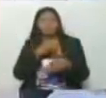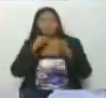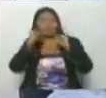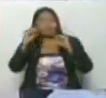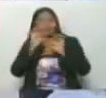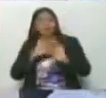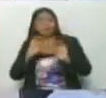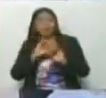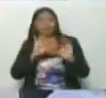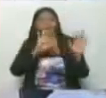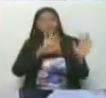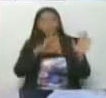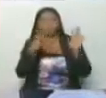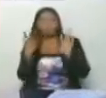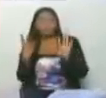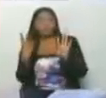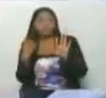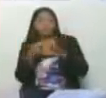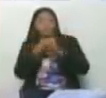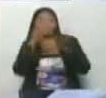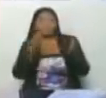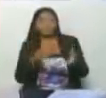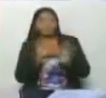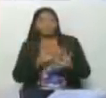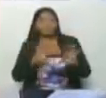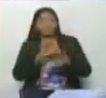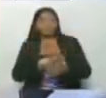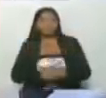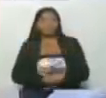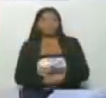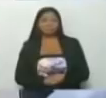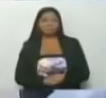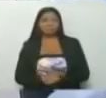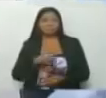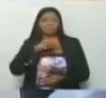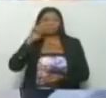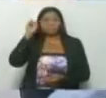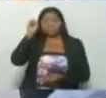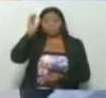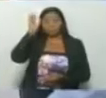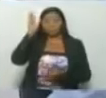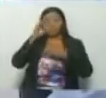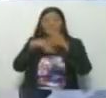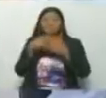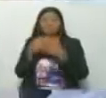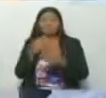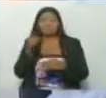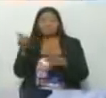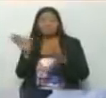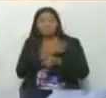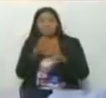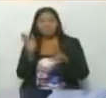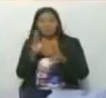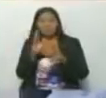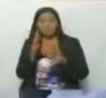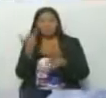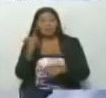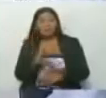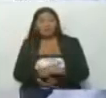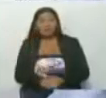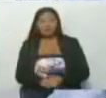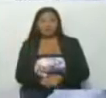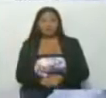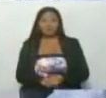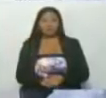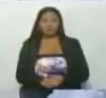19 gobernaciones y ni siquiera estuviésemos nosotros incapacidad de gobernar después de esta agresión gigantesca que ha